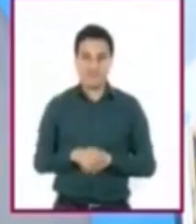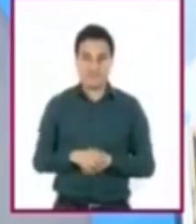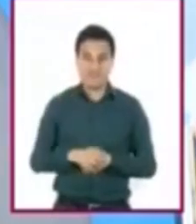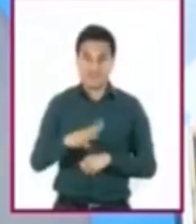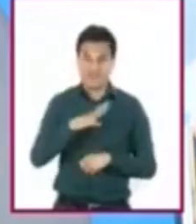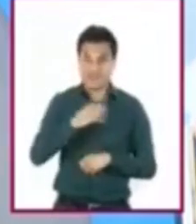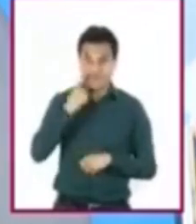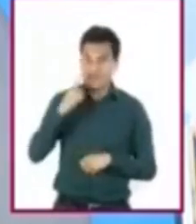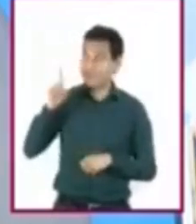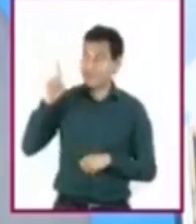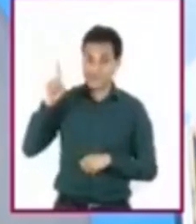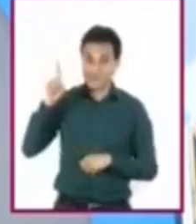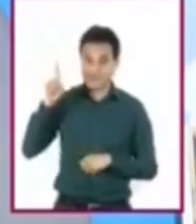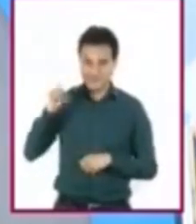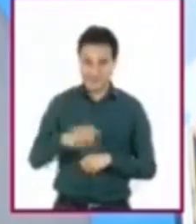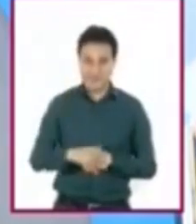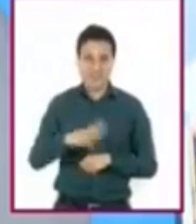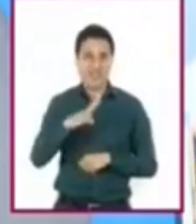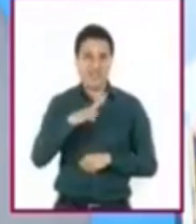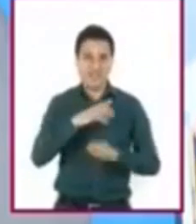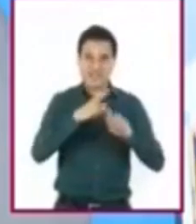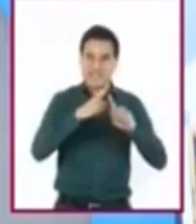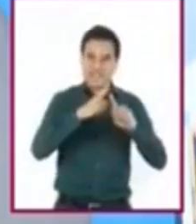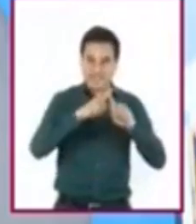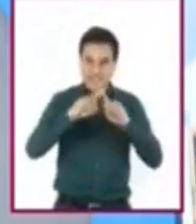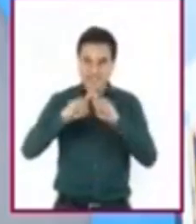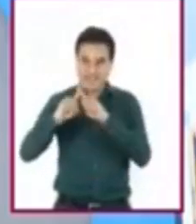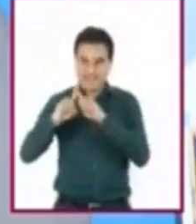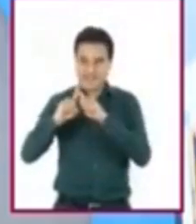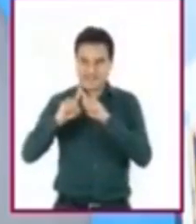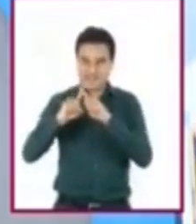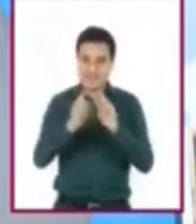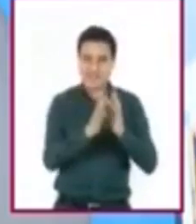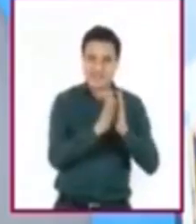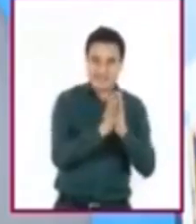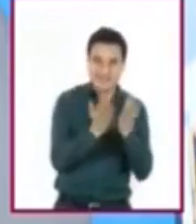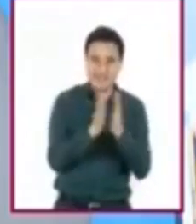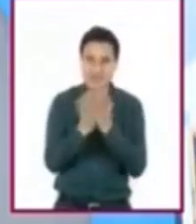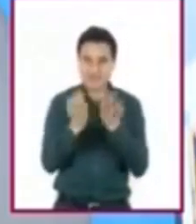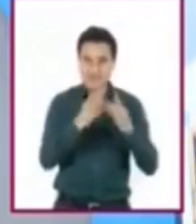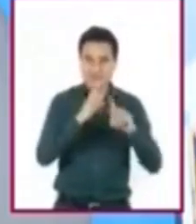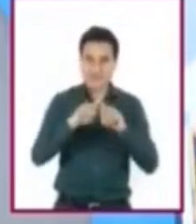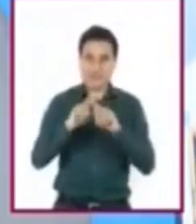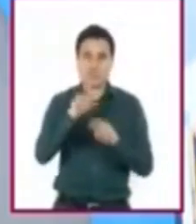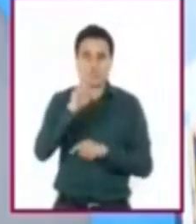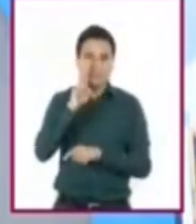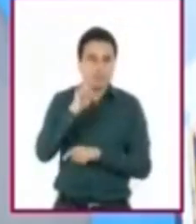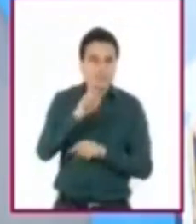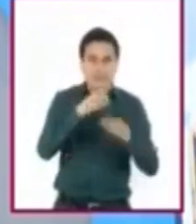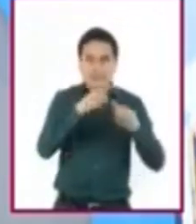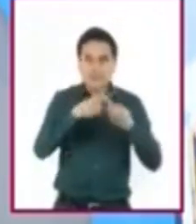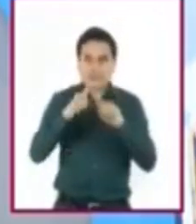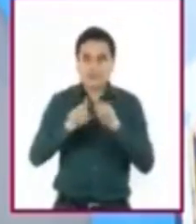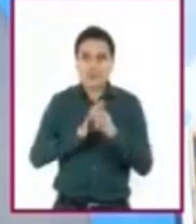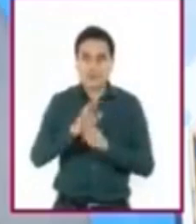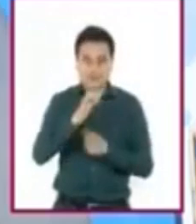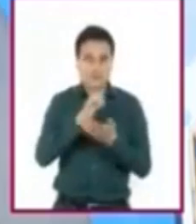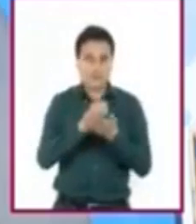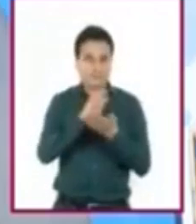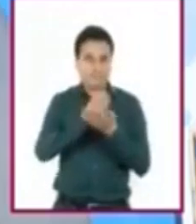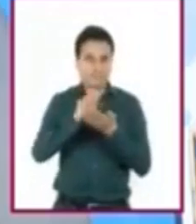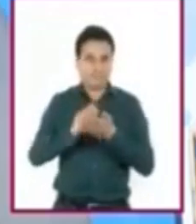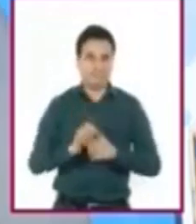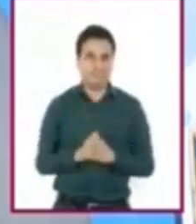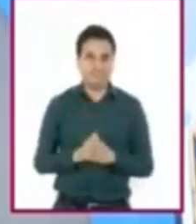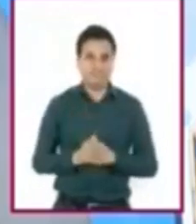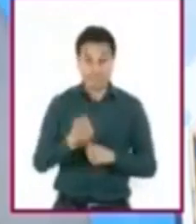versiones de lo ocurrido. Identifiquen las diferencias entre las versiones. Hagan anotaciones en su cuaderno de ser necesario.